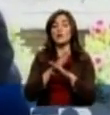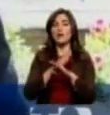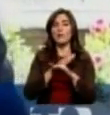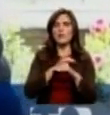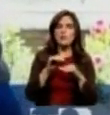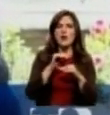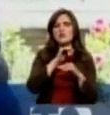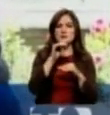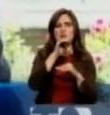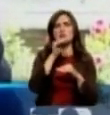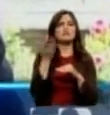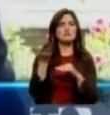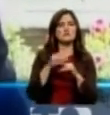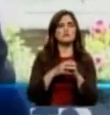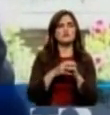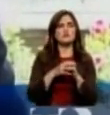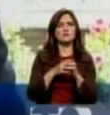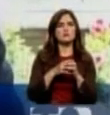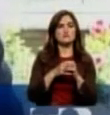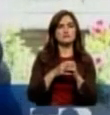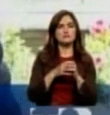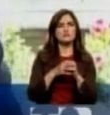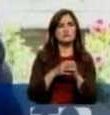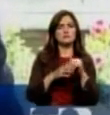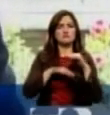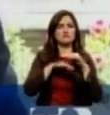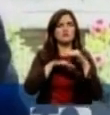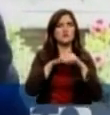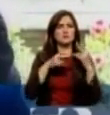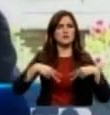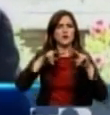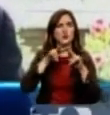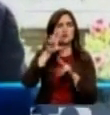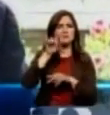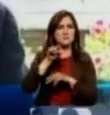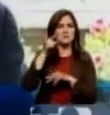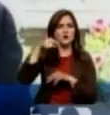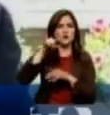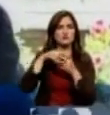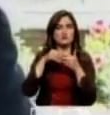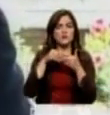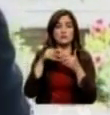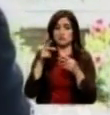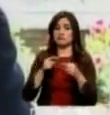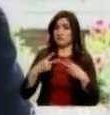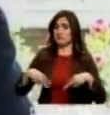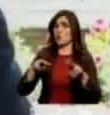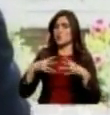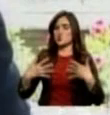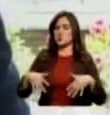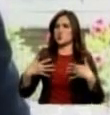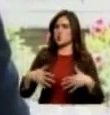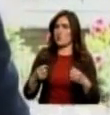niveles que alcanzarían cerca de 3.000 millones de dólares. Es una cantidad muy importante y,